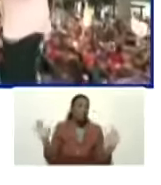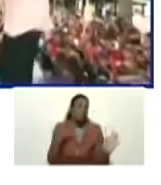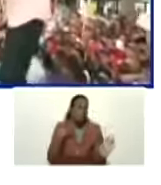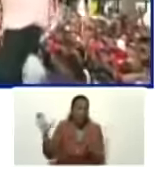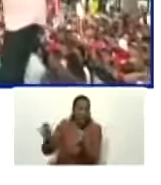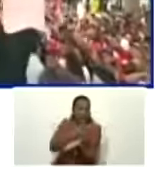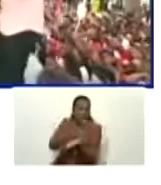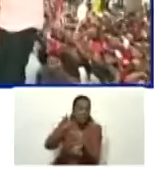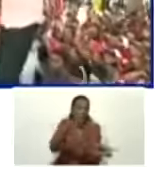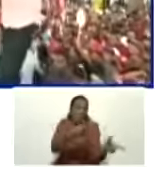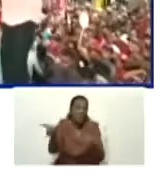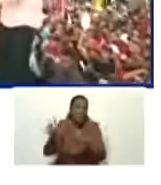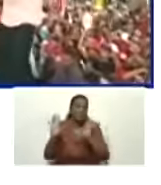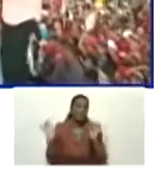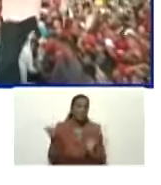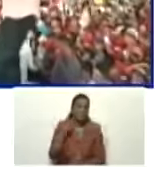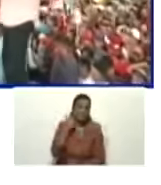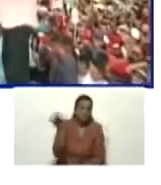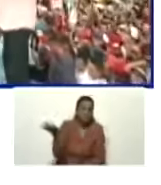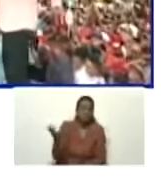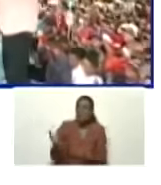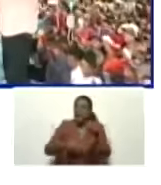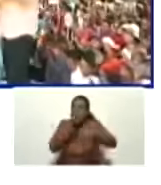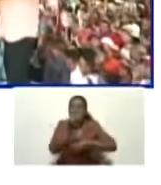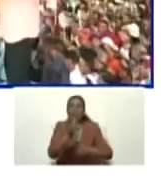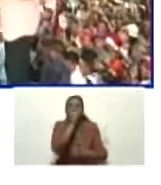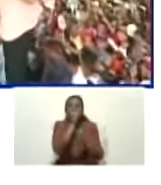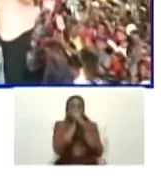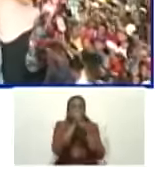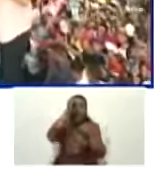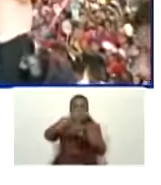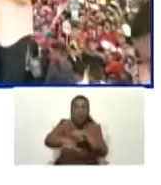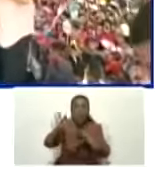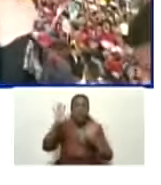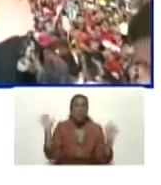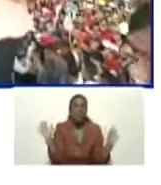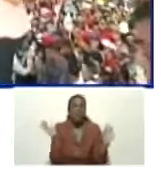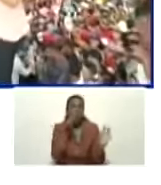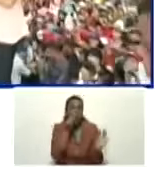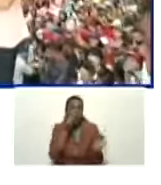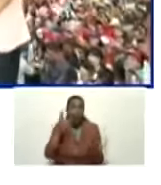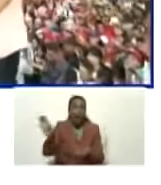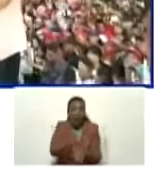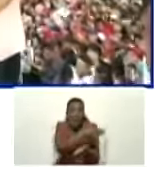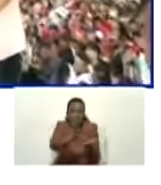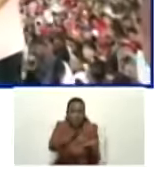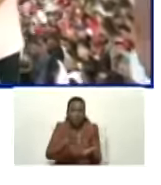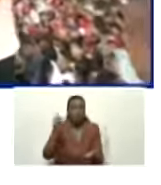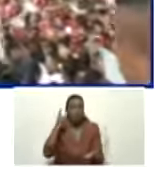canción. La hicimos en Tucupita. Cuando esa canción